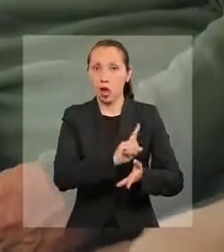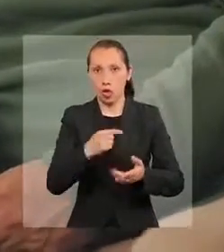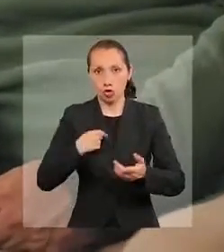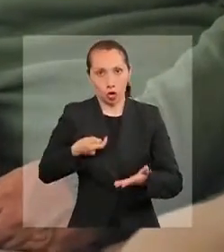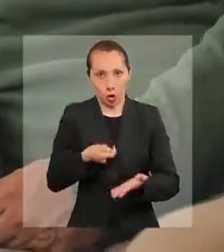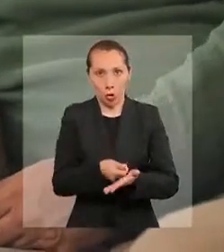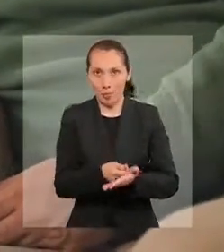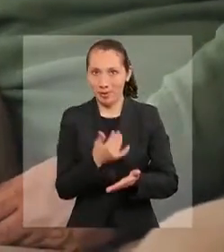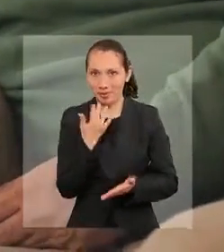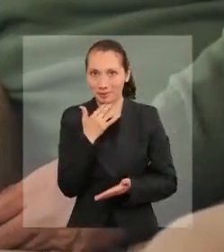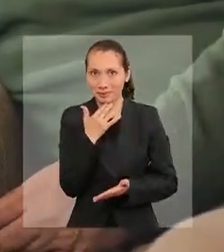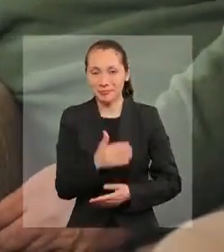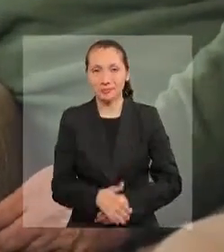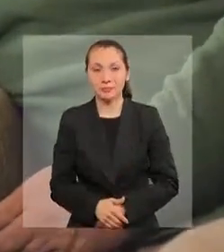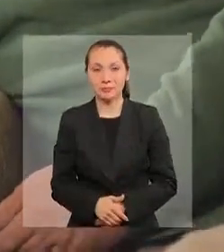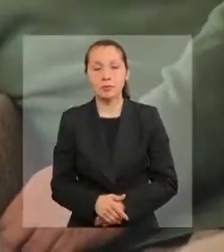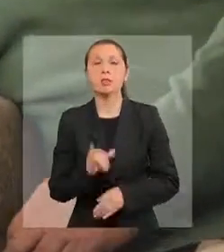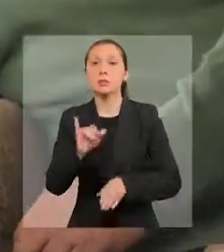yo.